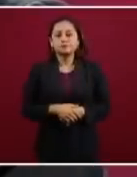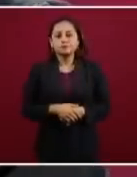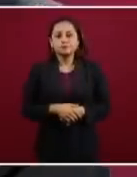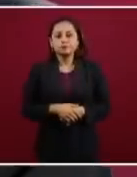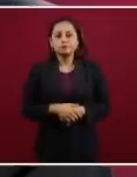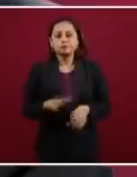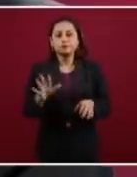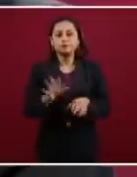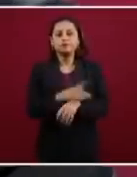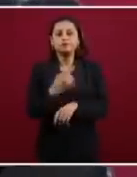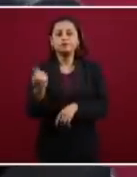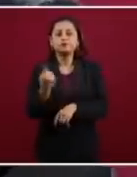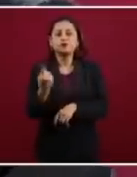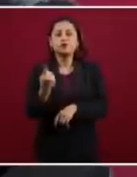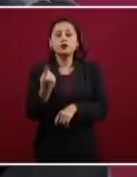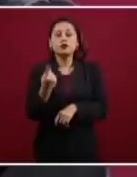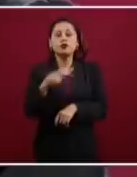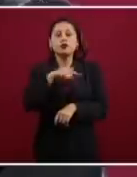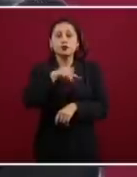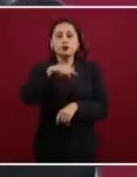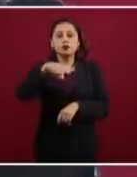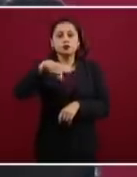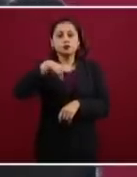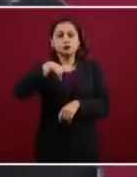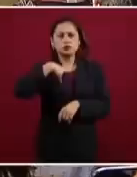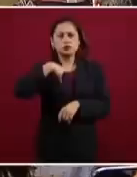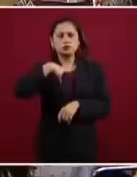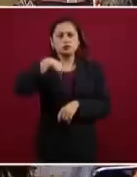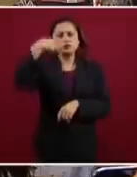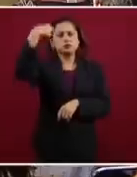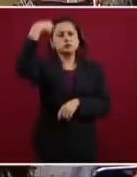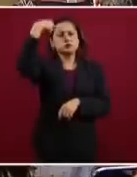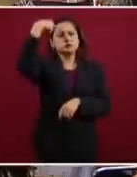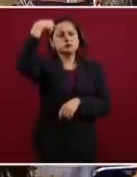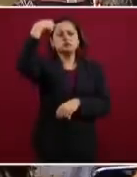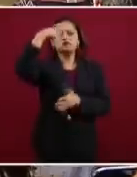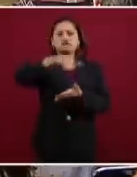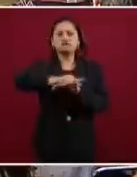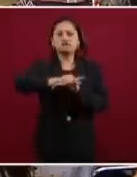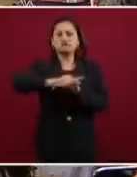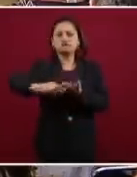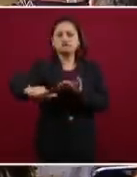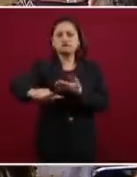porque tenemos nuestra conciencia tranquila